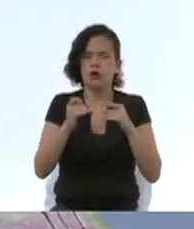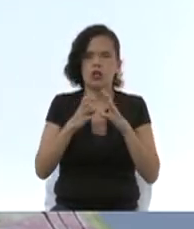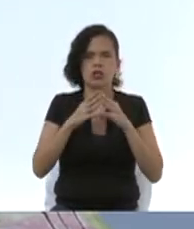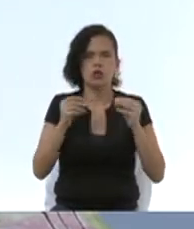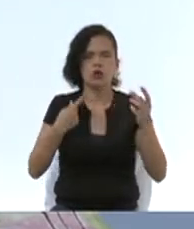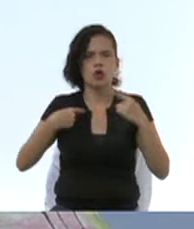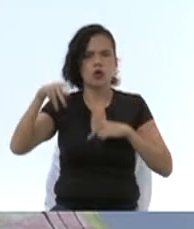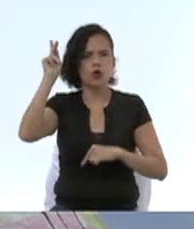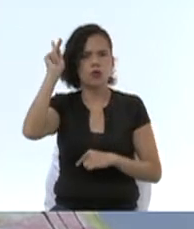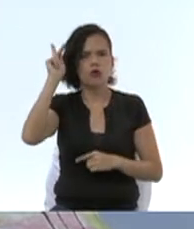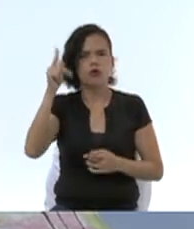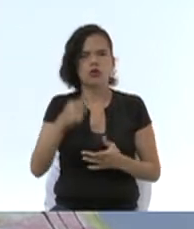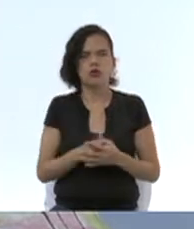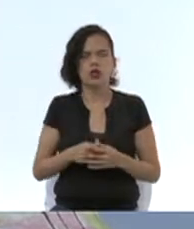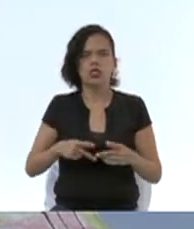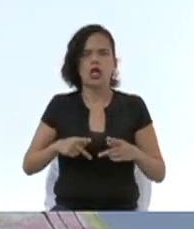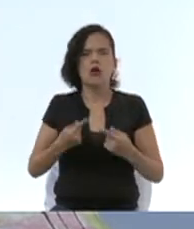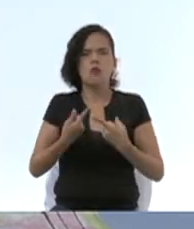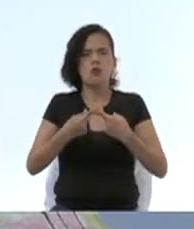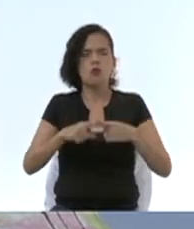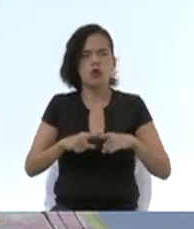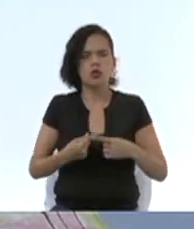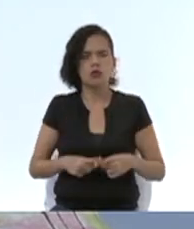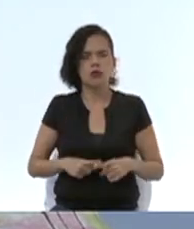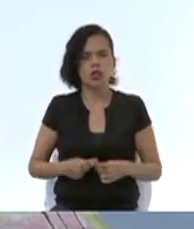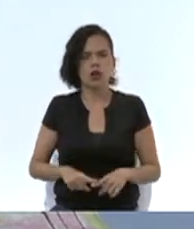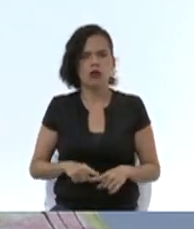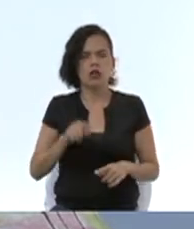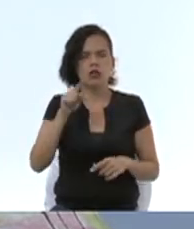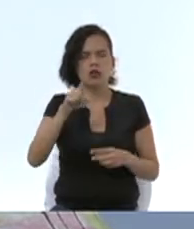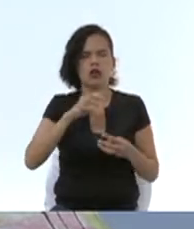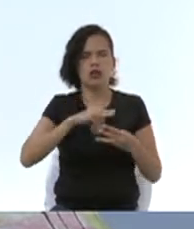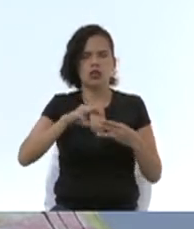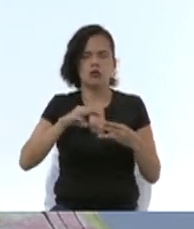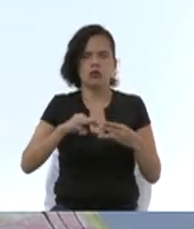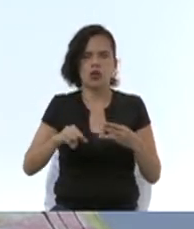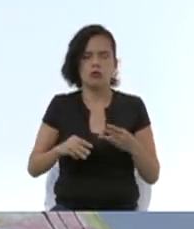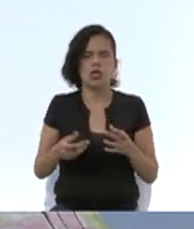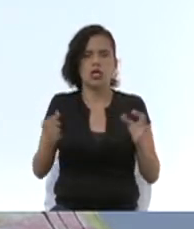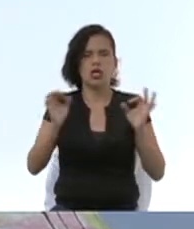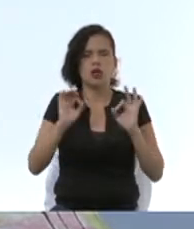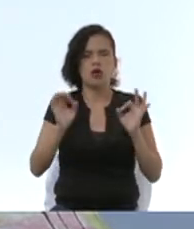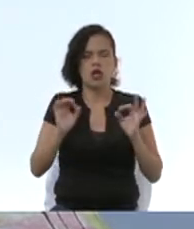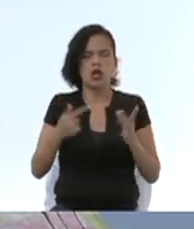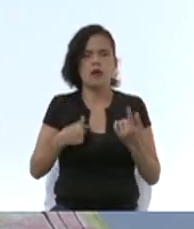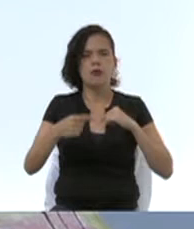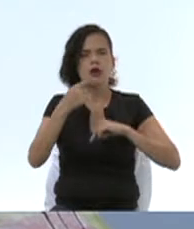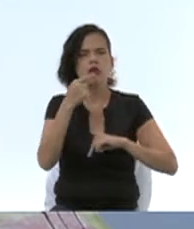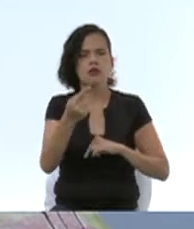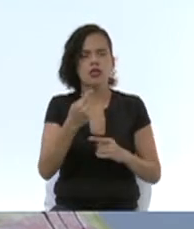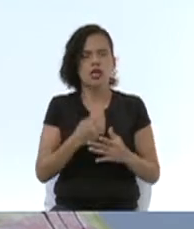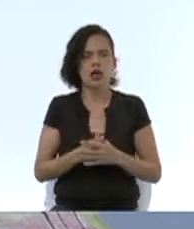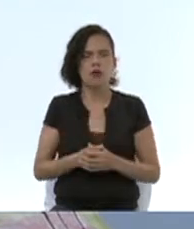los docentes sean multiplicadores de este programa. Así. Que no solamente, digamos,